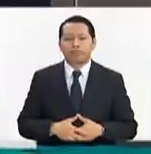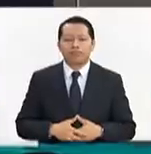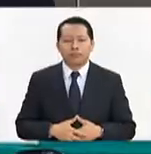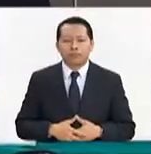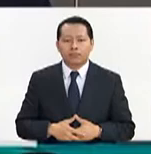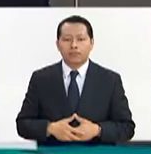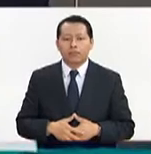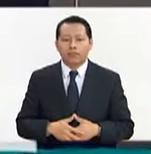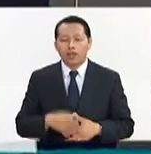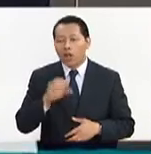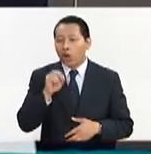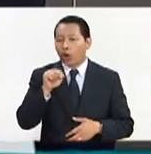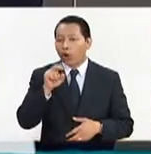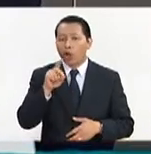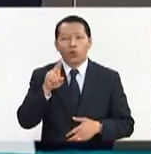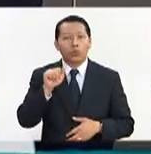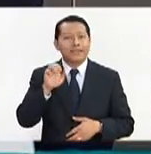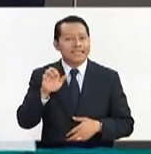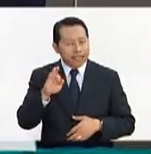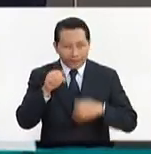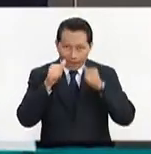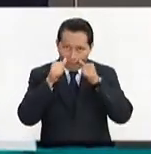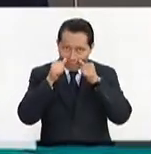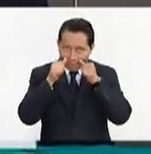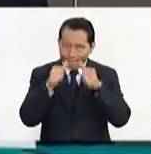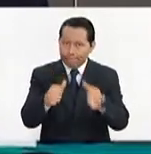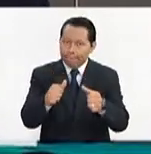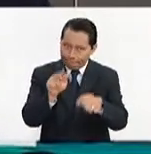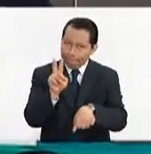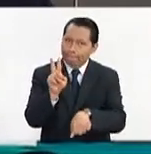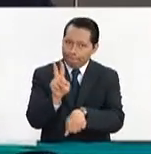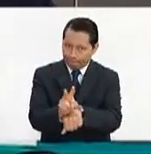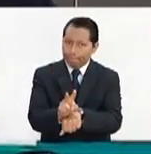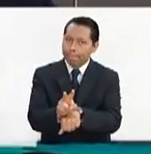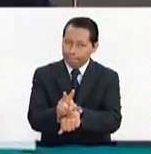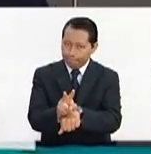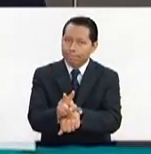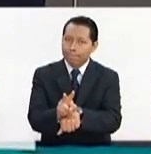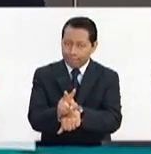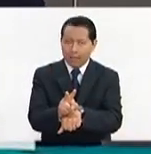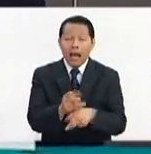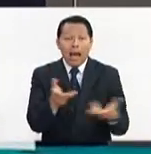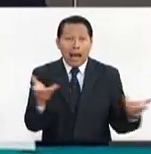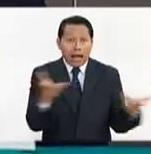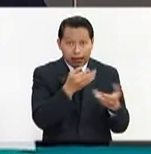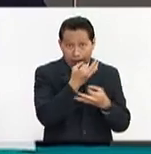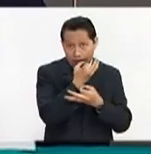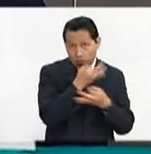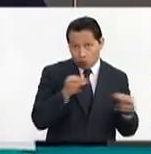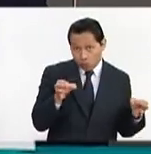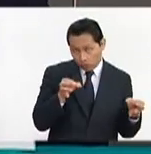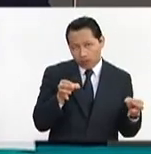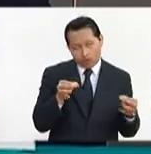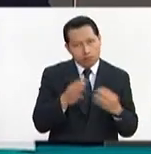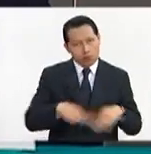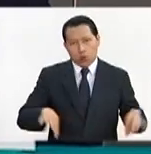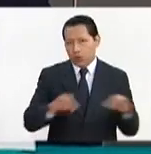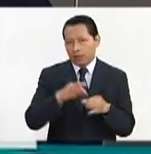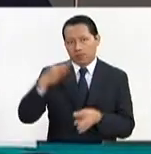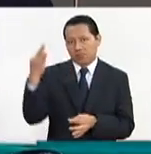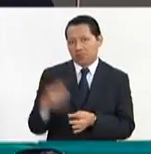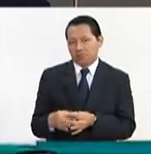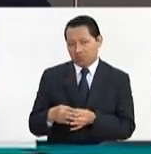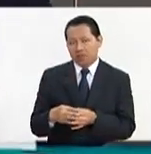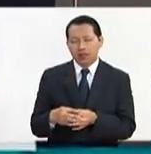¿Qué va a hacer la CONDUCEF? Va a estar muy pendiente de que lo que se anuncie se lleve a cabo. Por el lado de los seguros, la